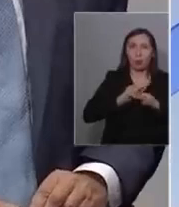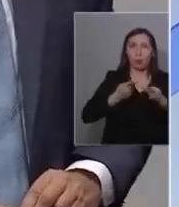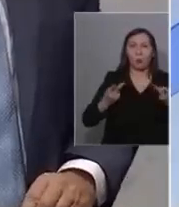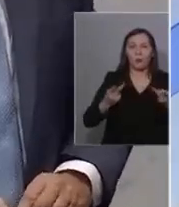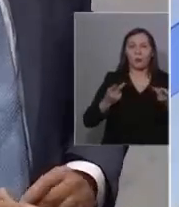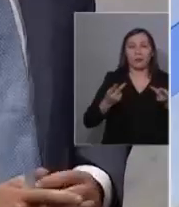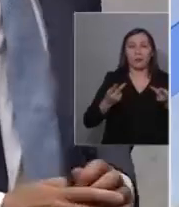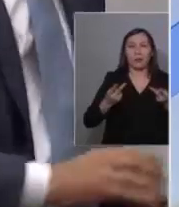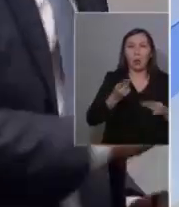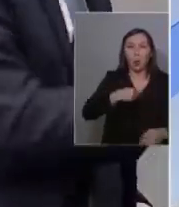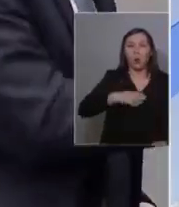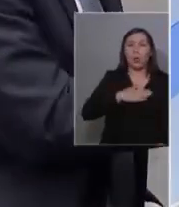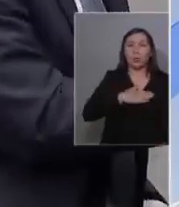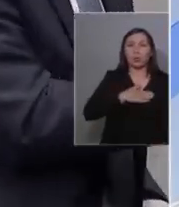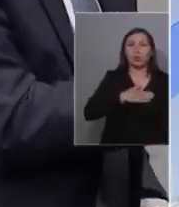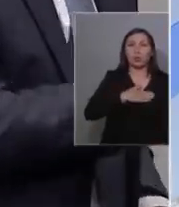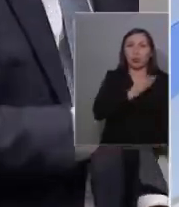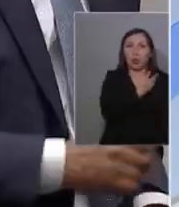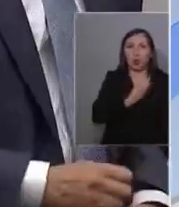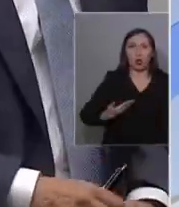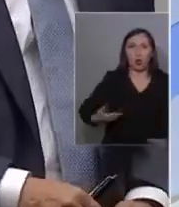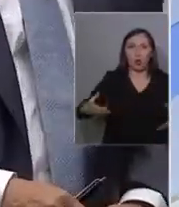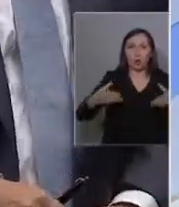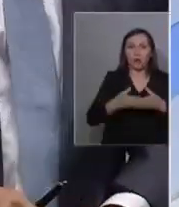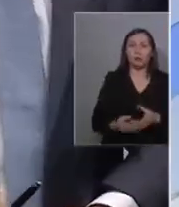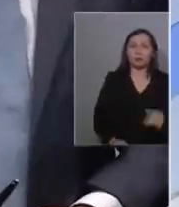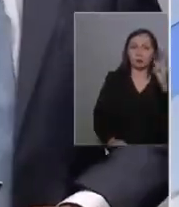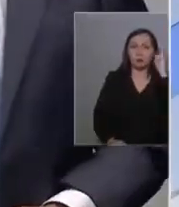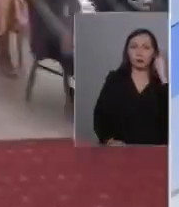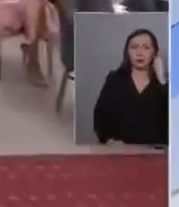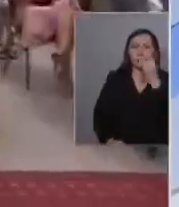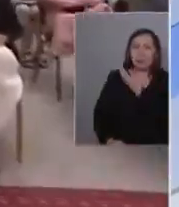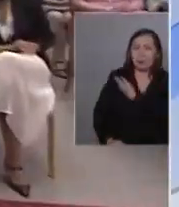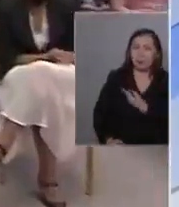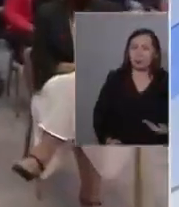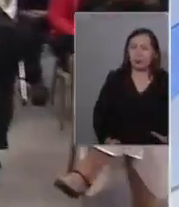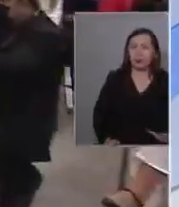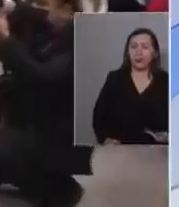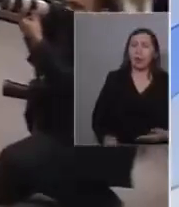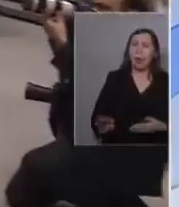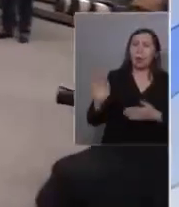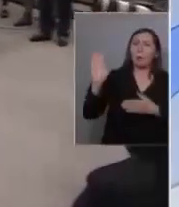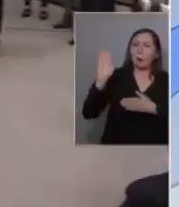de nuestro gobierno. Sí, presidente, prometo.